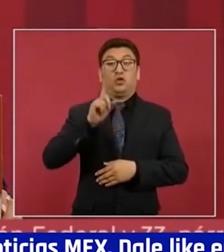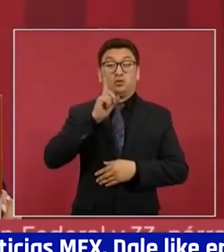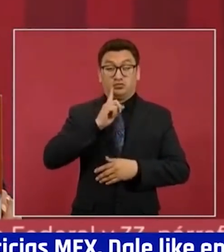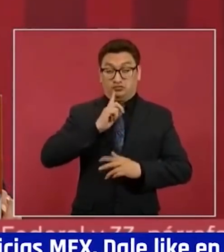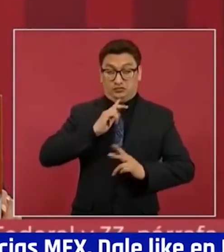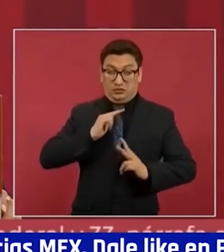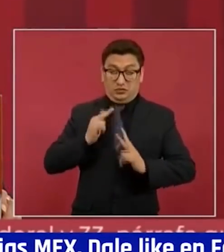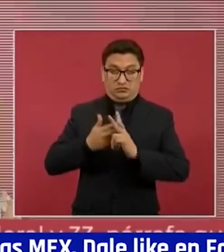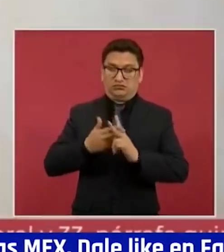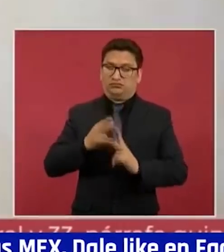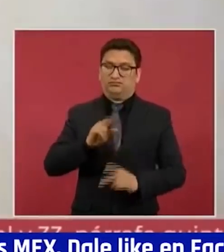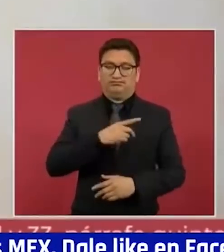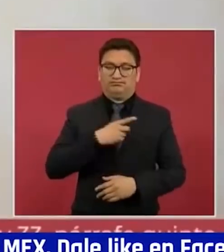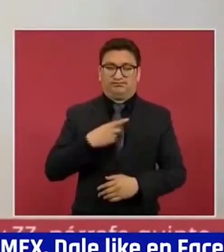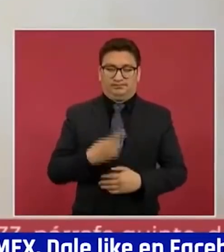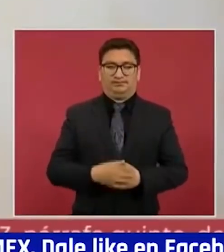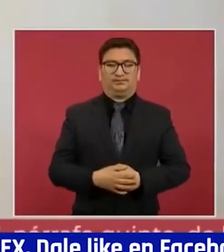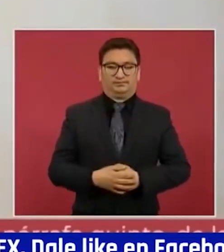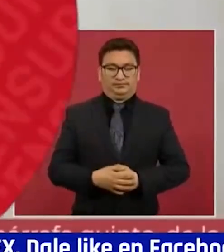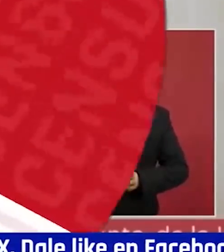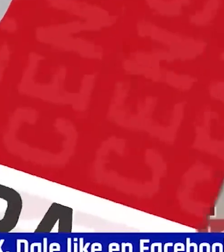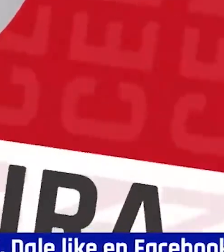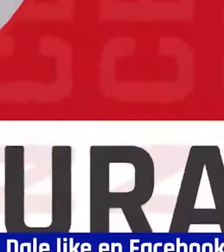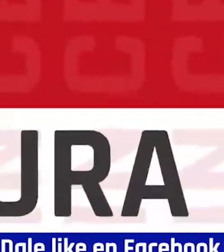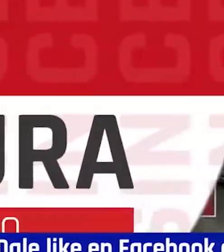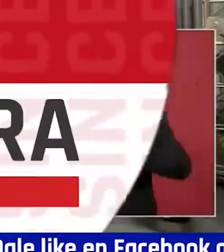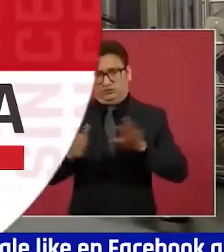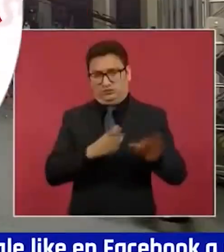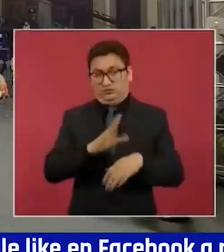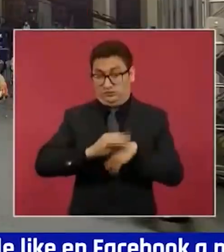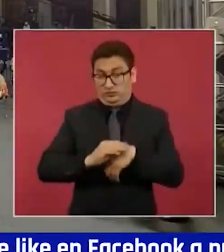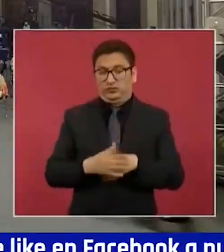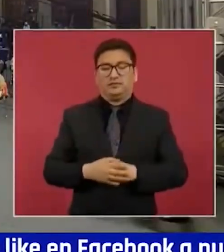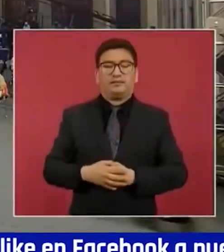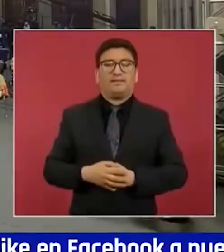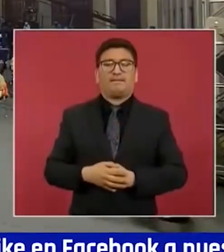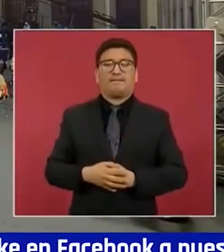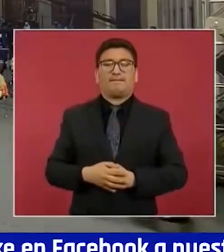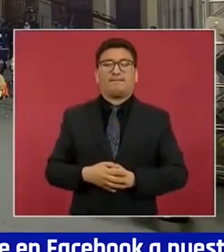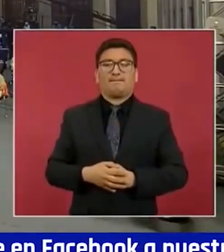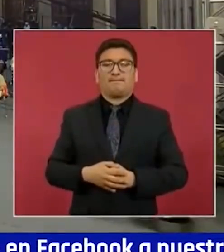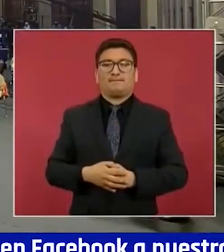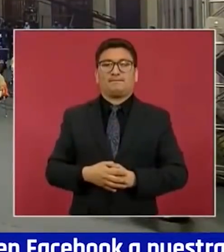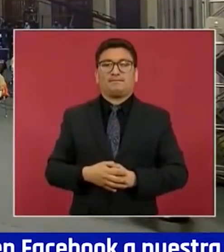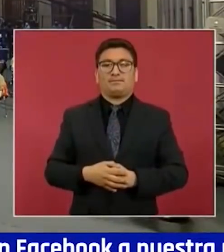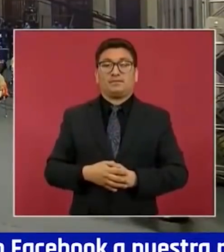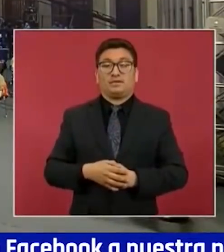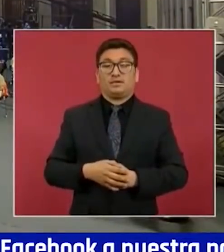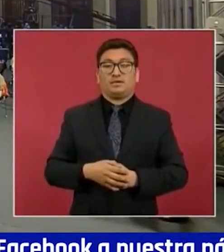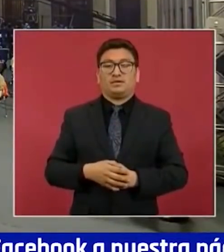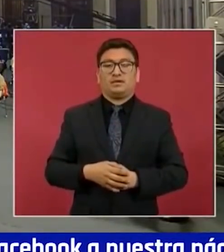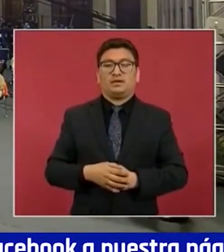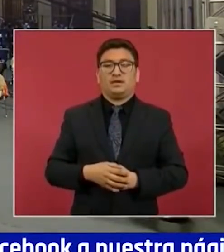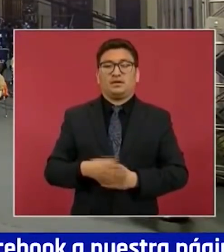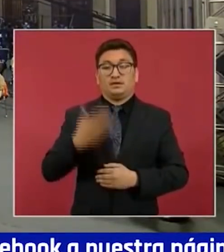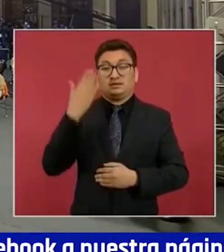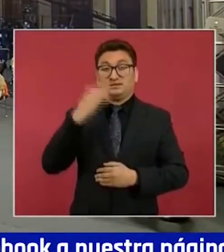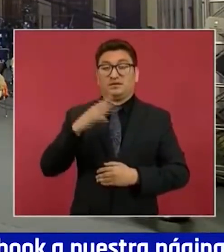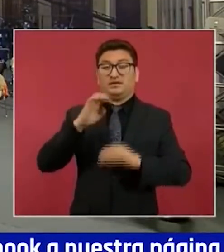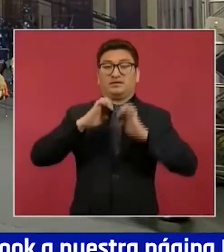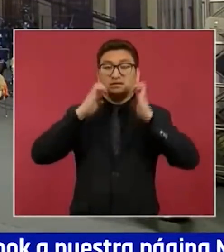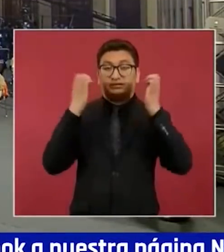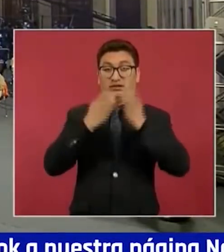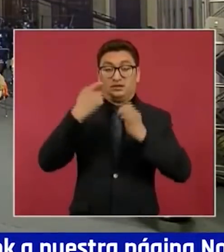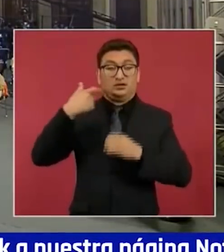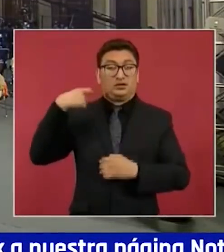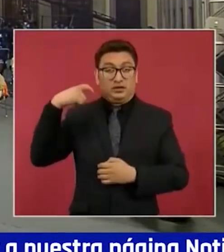la opinión del maestro Ricardo Sevilla. A pesar de la gravedad de los hechos violentos registrados el fin de semana en el Estadio Corregidora de